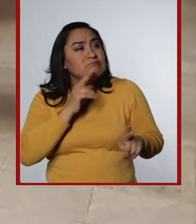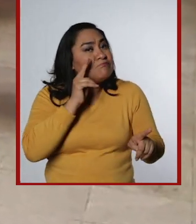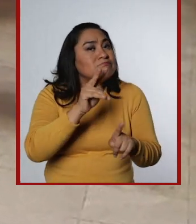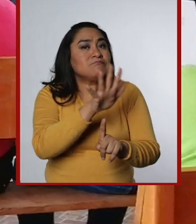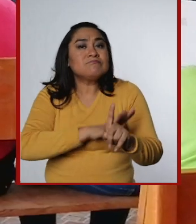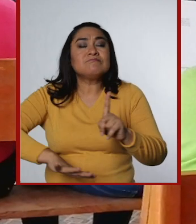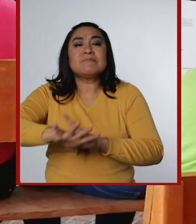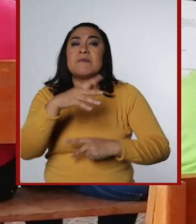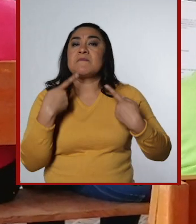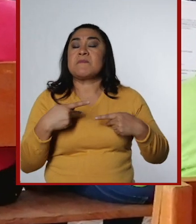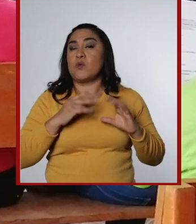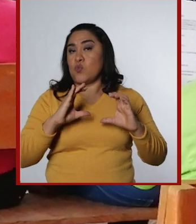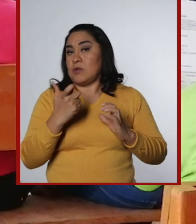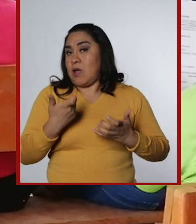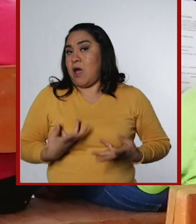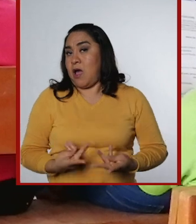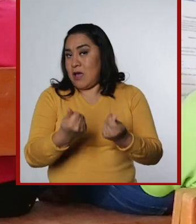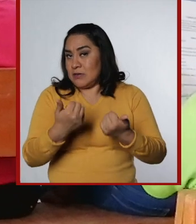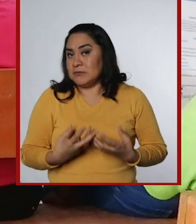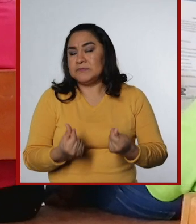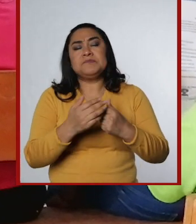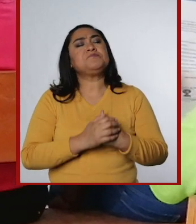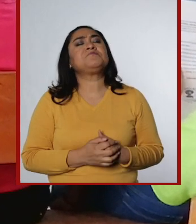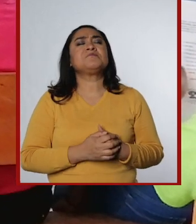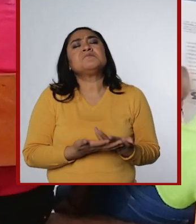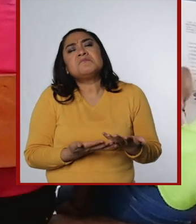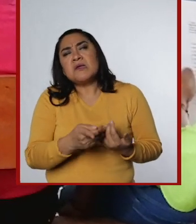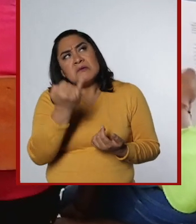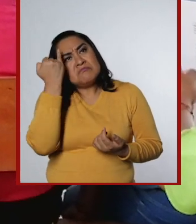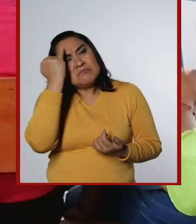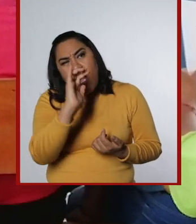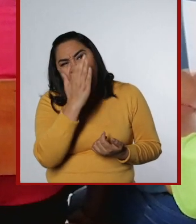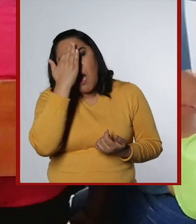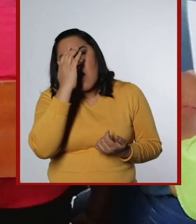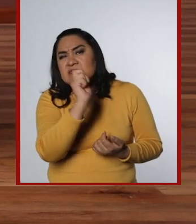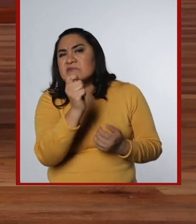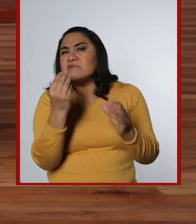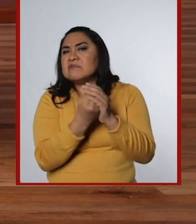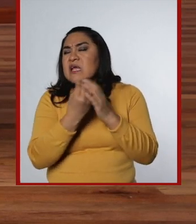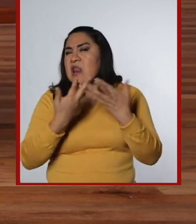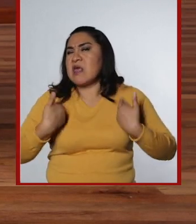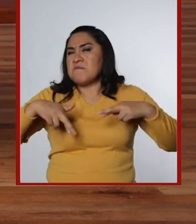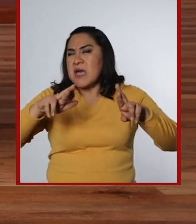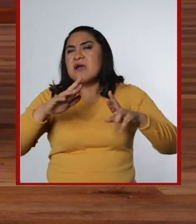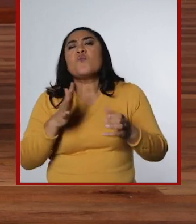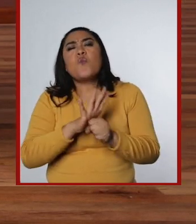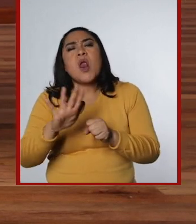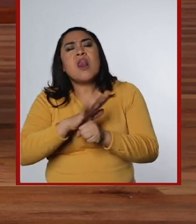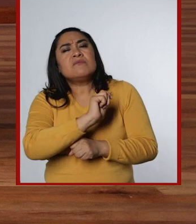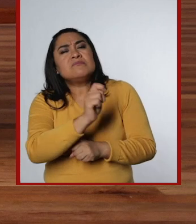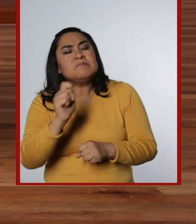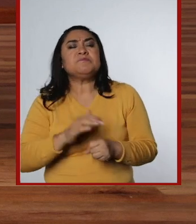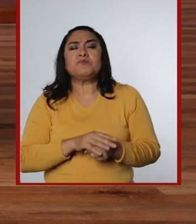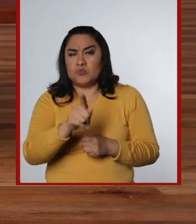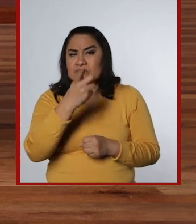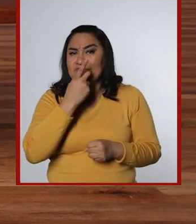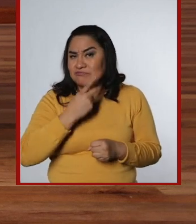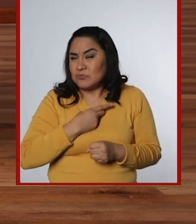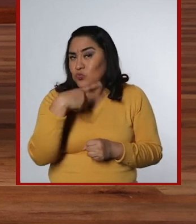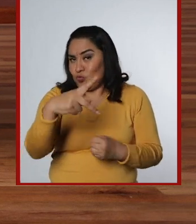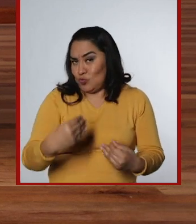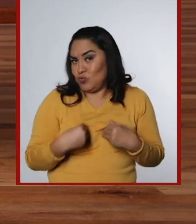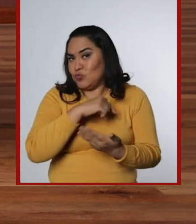jurídicos de los habitantes para cuidar el gasto. ¿Qué otros representantes conocen o tienen en su comunidad? Díganos en redes sociales cómo están organizados